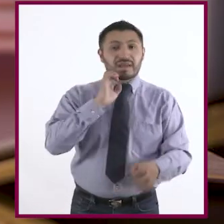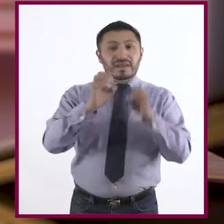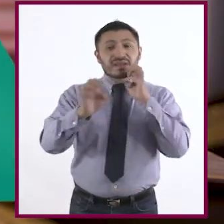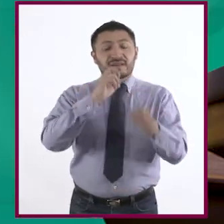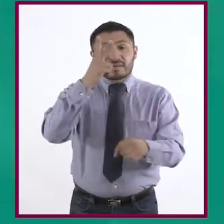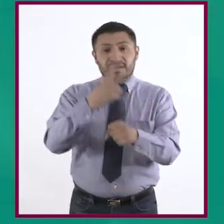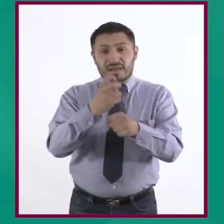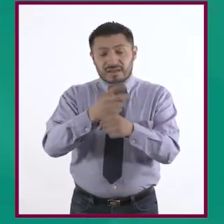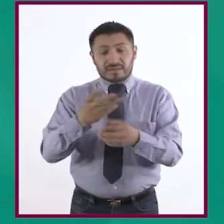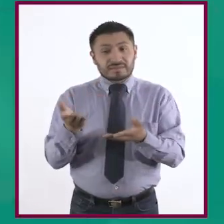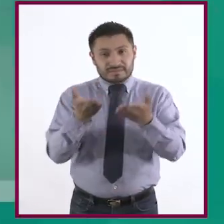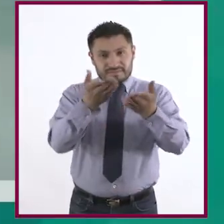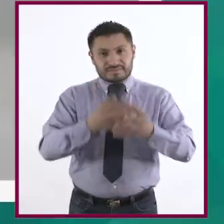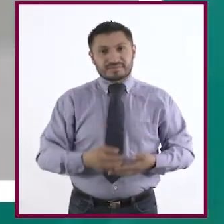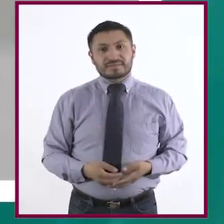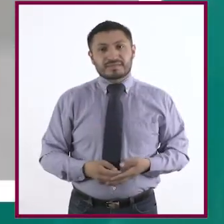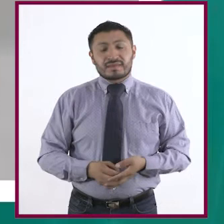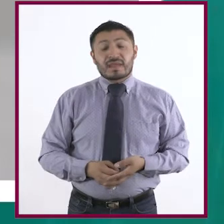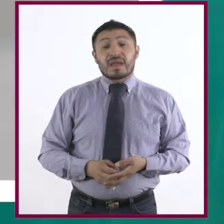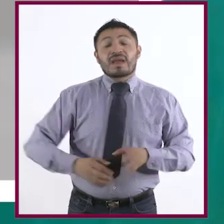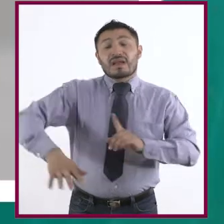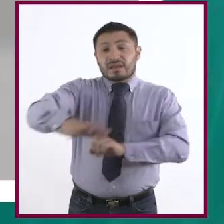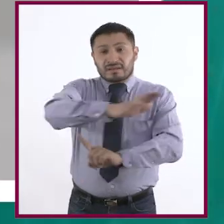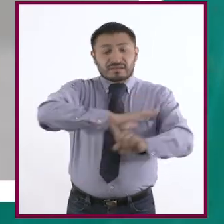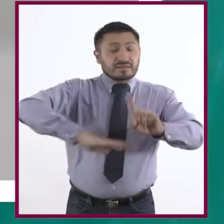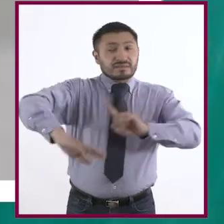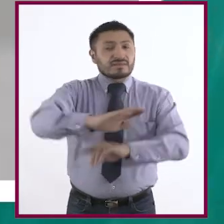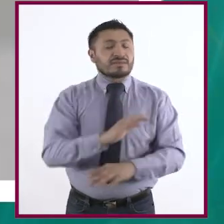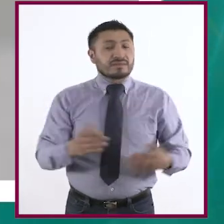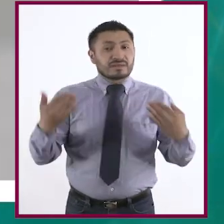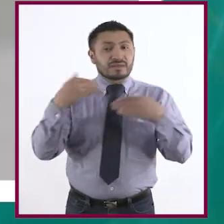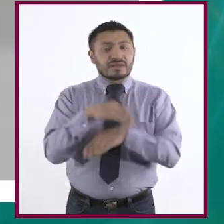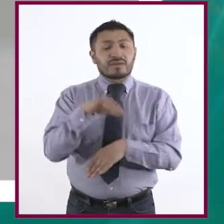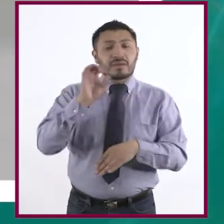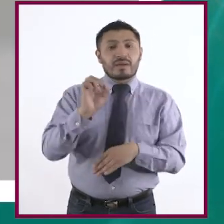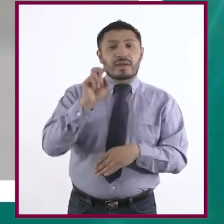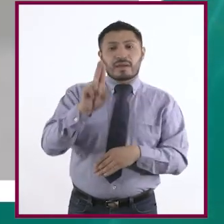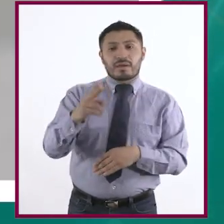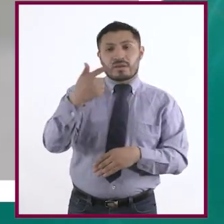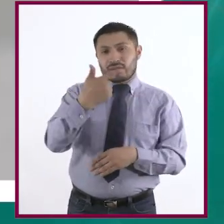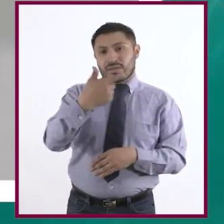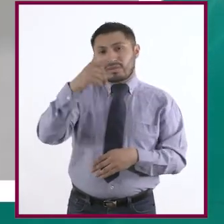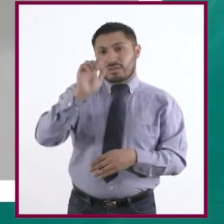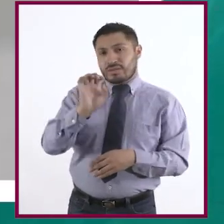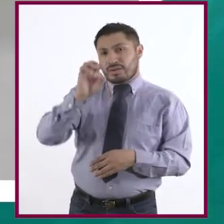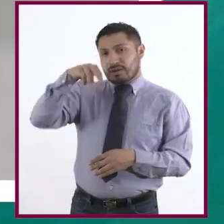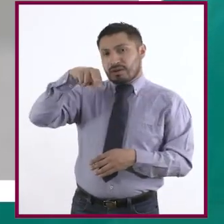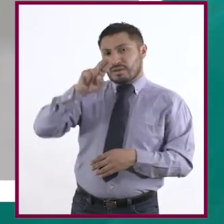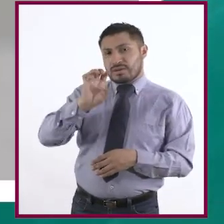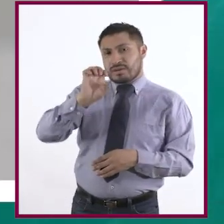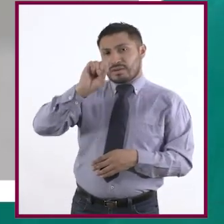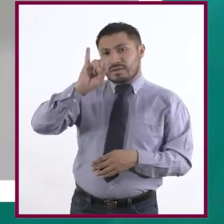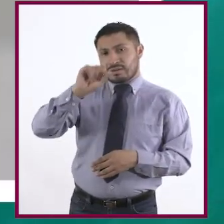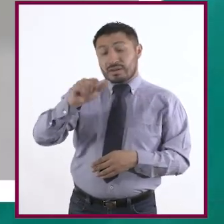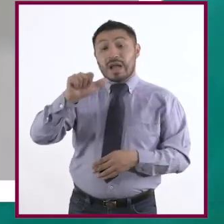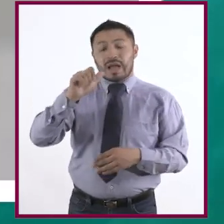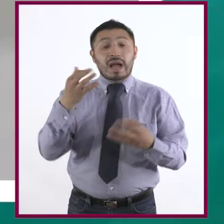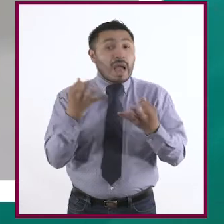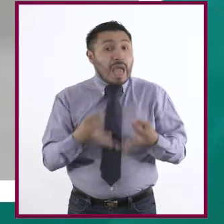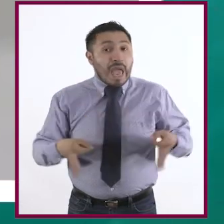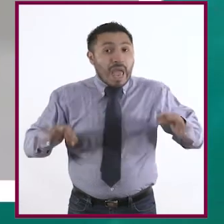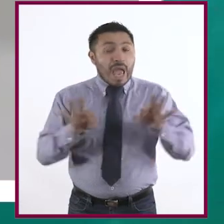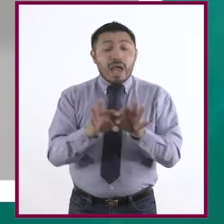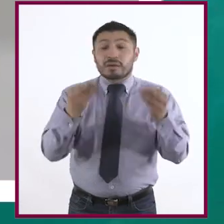Villela. El ambiente en cuestiones de eugenesia es sumamente importante